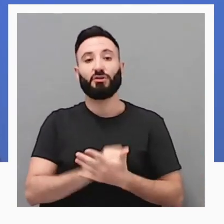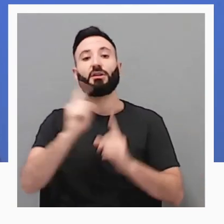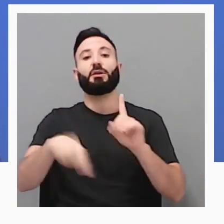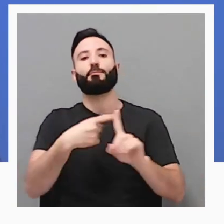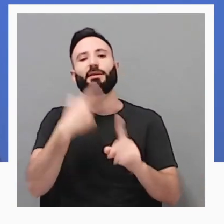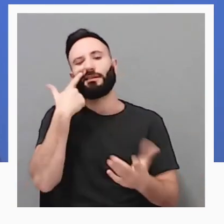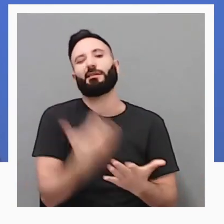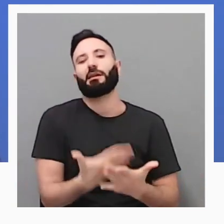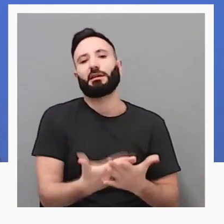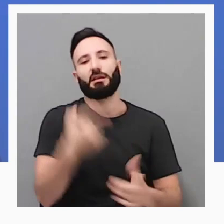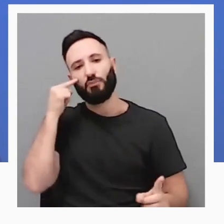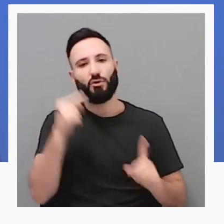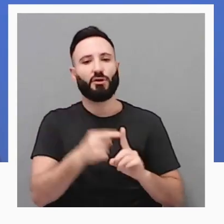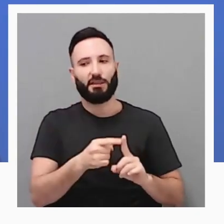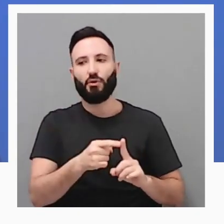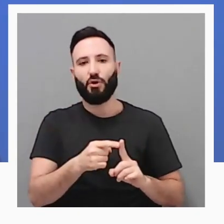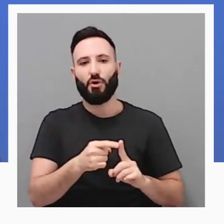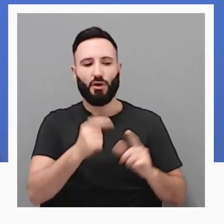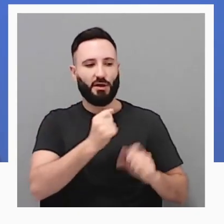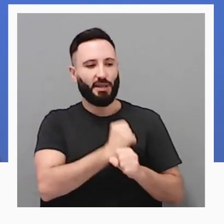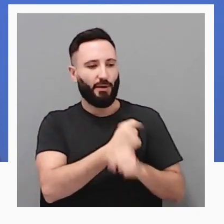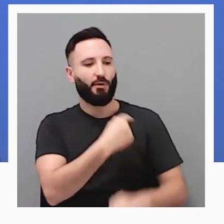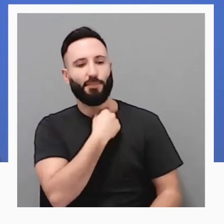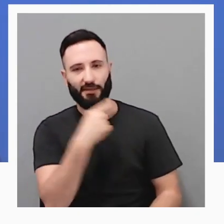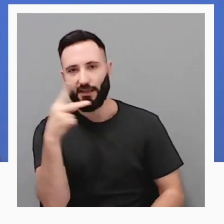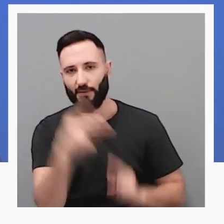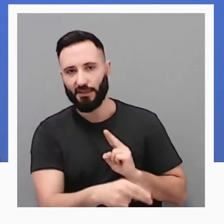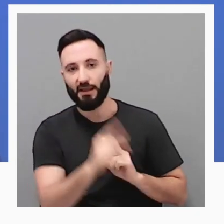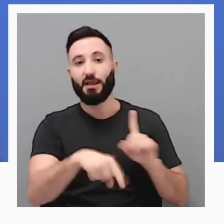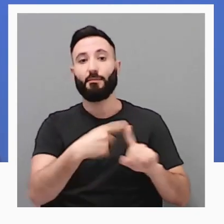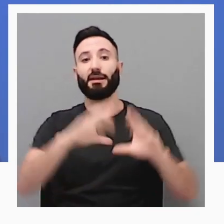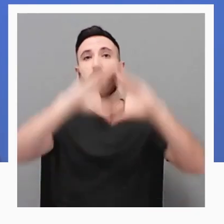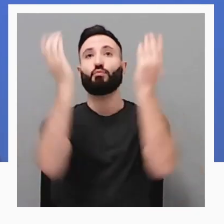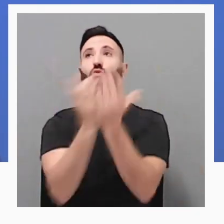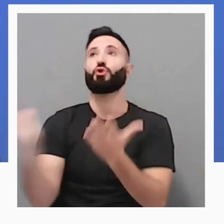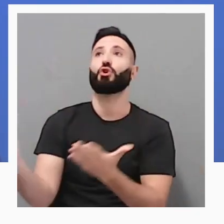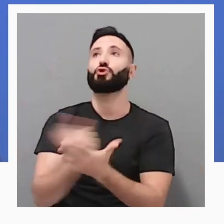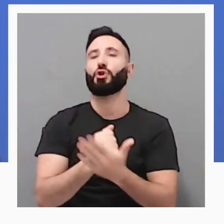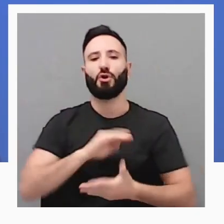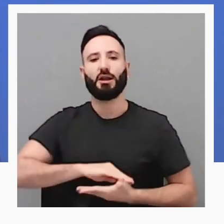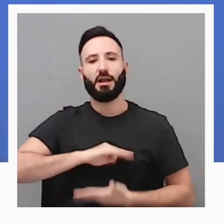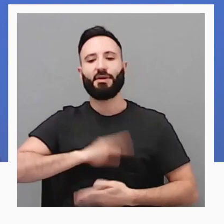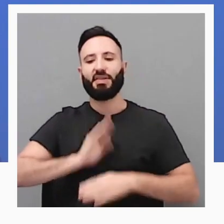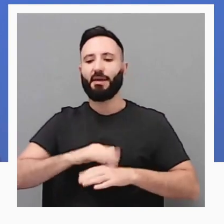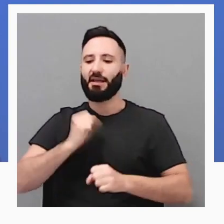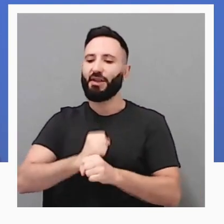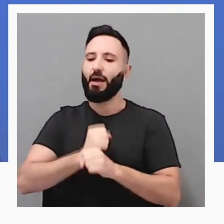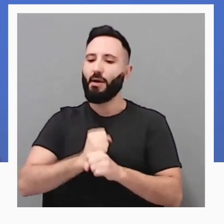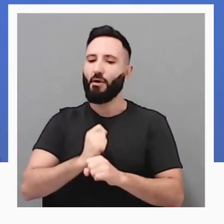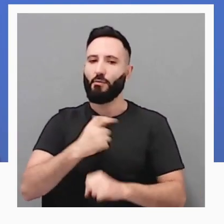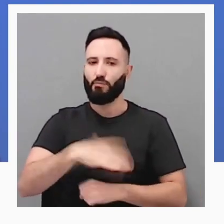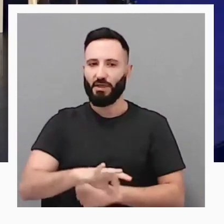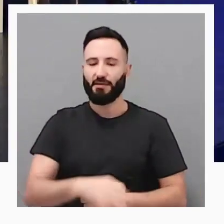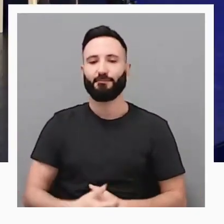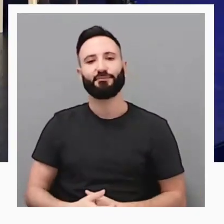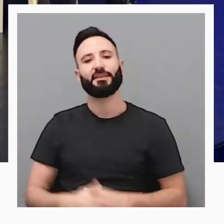pues para que no pierdan su trabajo y todo el mundo esté cualificado para hacer ese trabajo. Este es el gran problema. Tomamos nota. ¿Qué